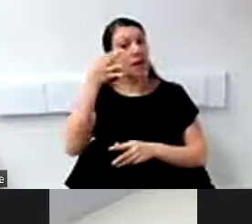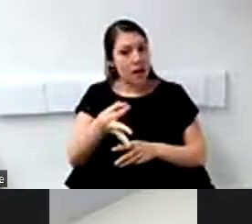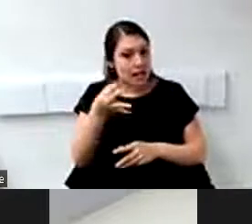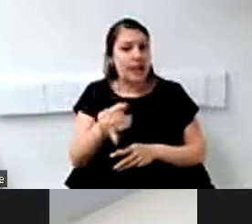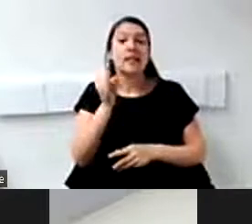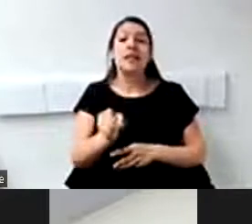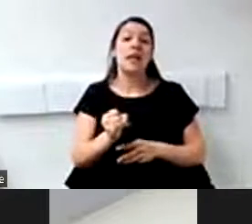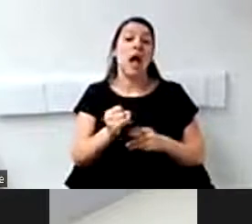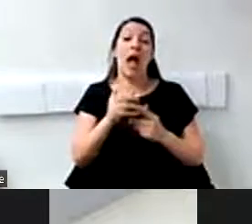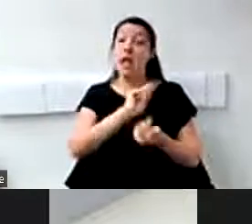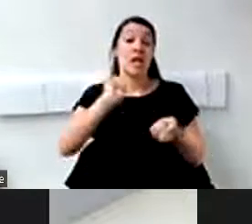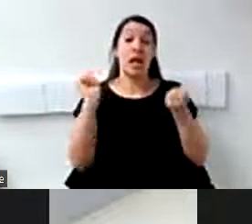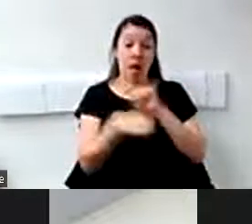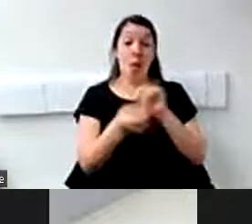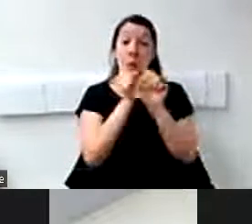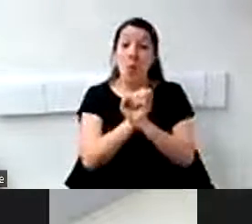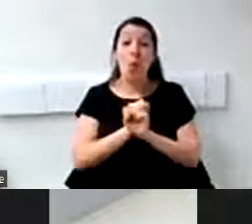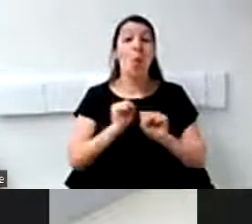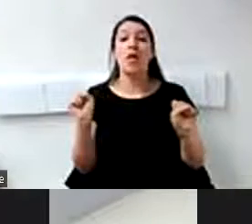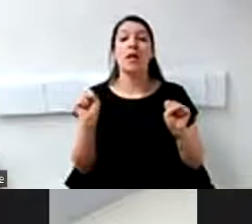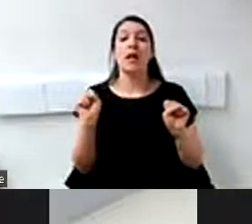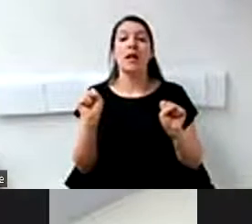un montón de cambios que se pueden hacer que no son